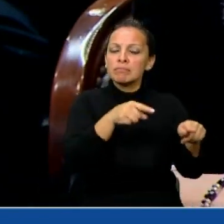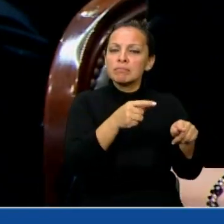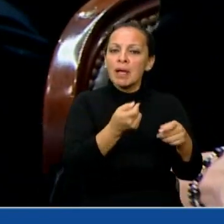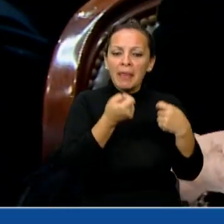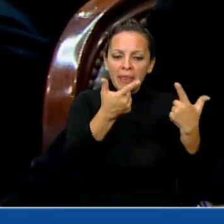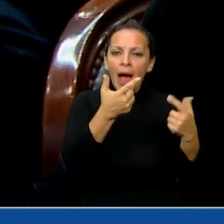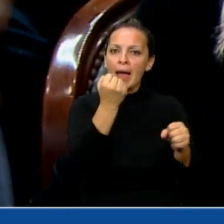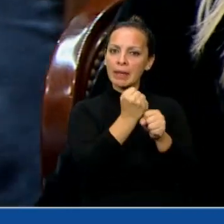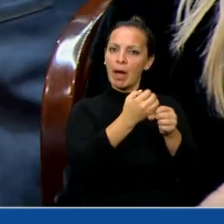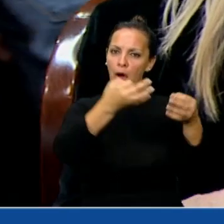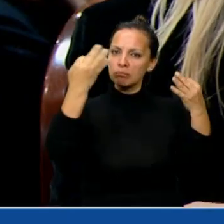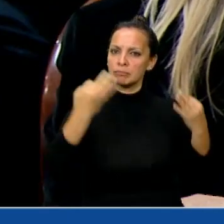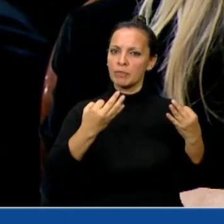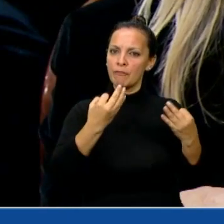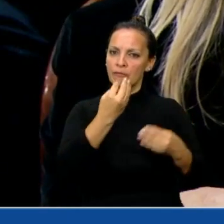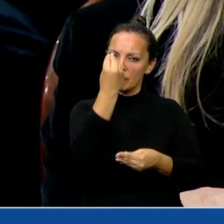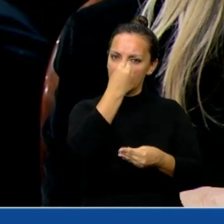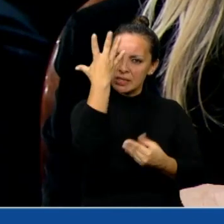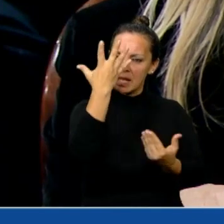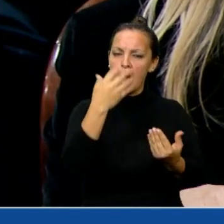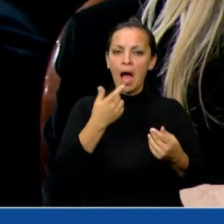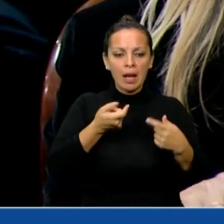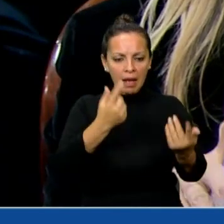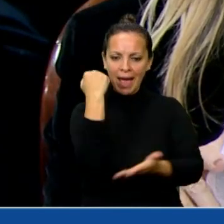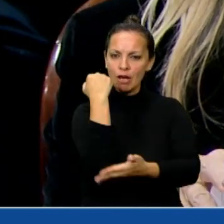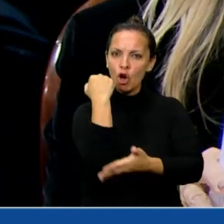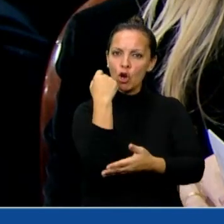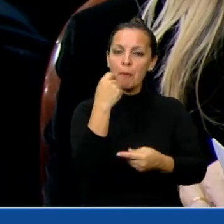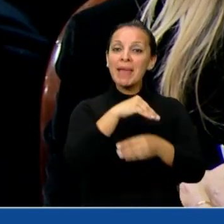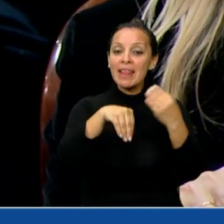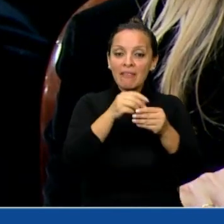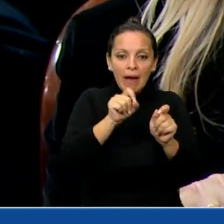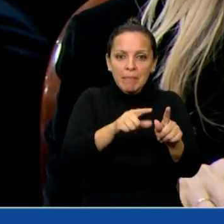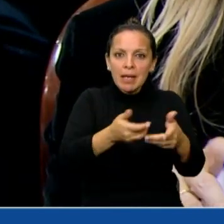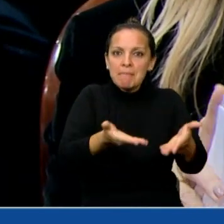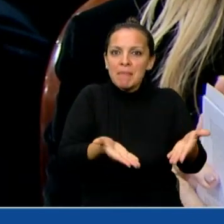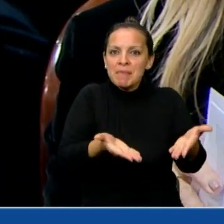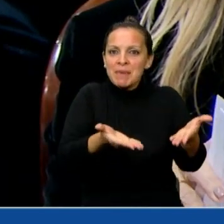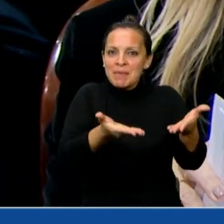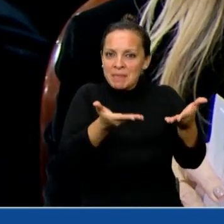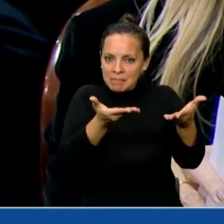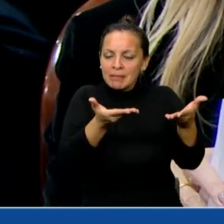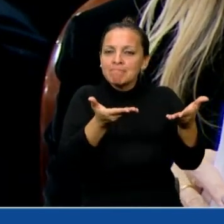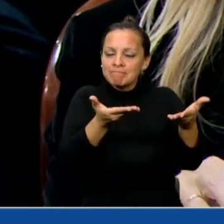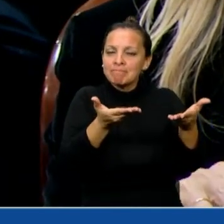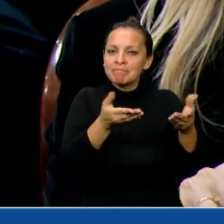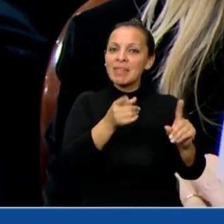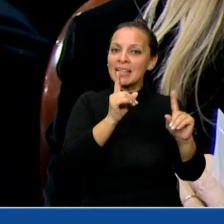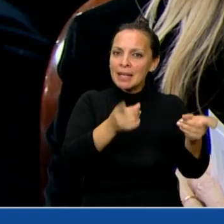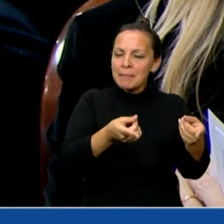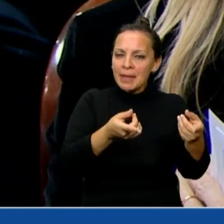formaliza el trabajo, fortalece la economía familiar y sobre todo le